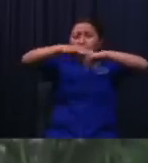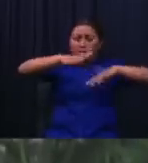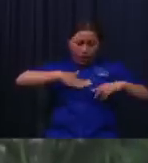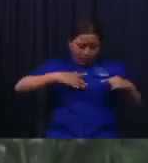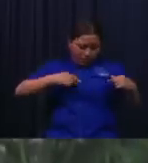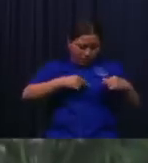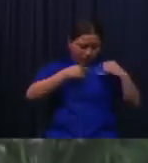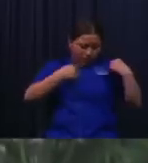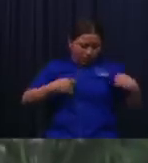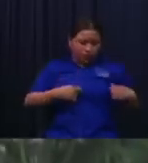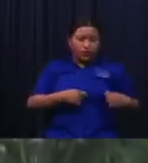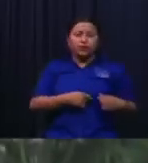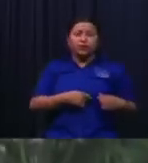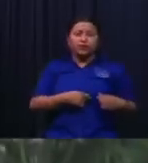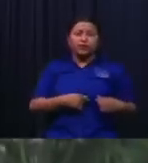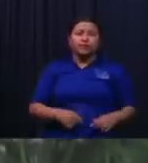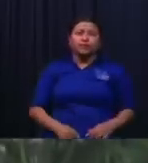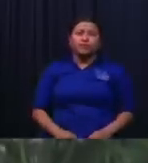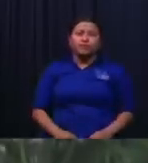aquí al frente, pase, hermano.